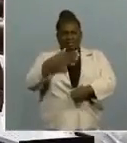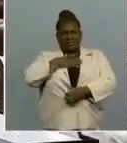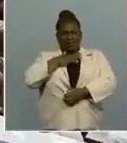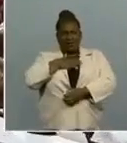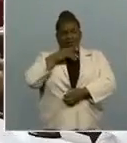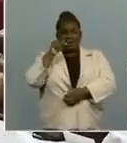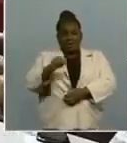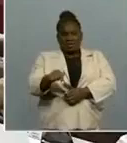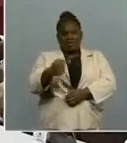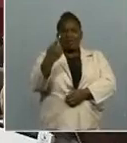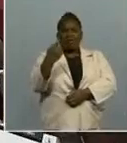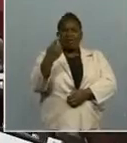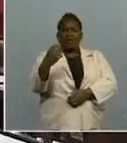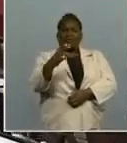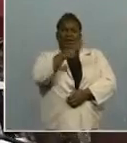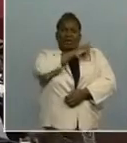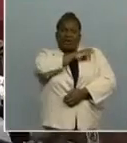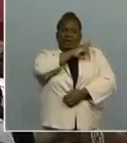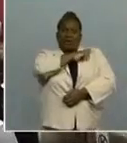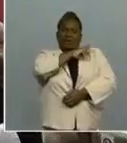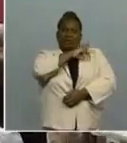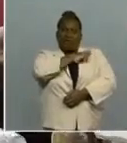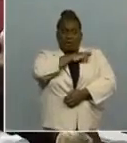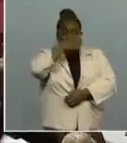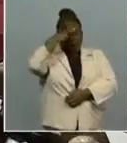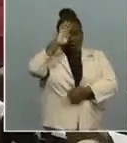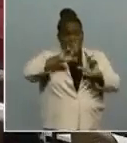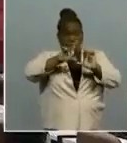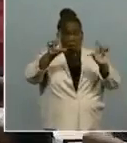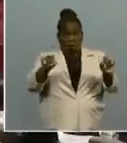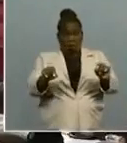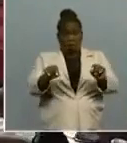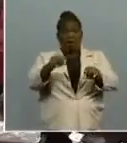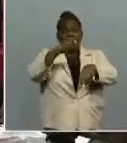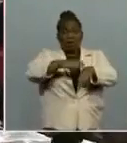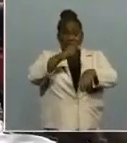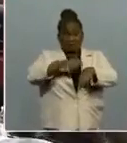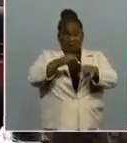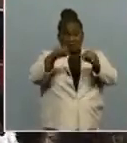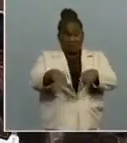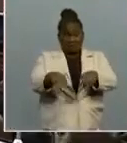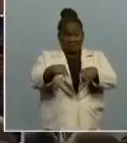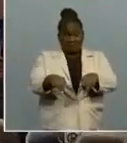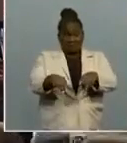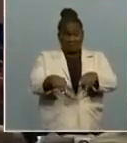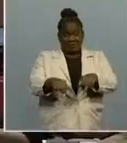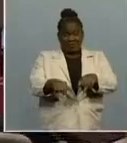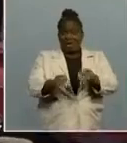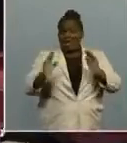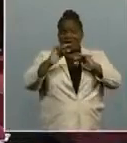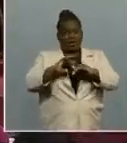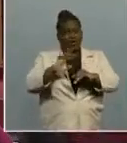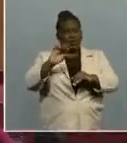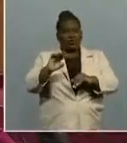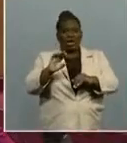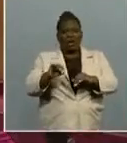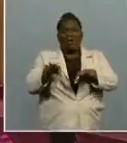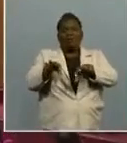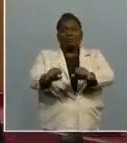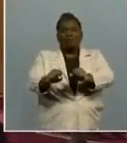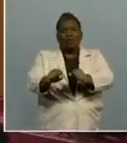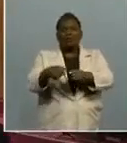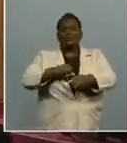ser una irresponsabilidad criminal con su país y con su tiempo ya no hablamos siquiera de la colonización desde la